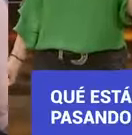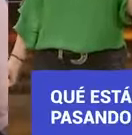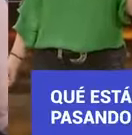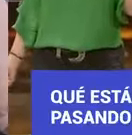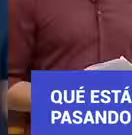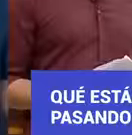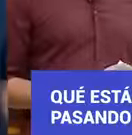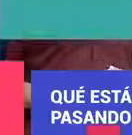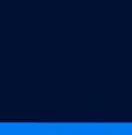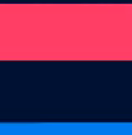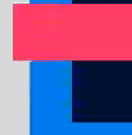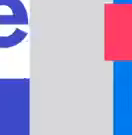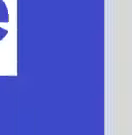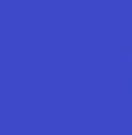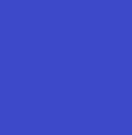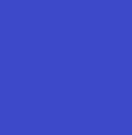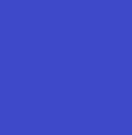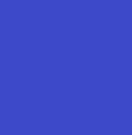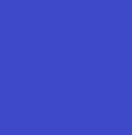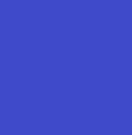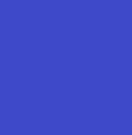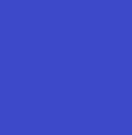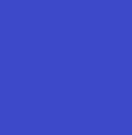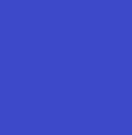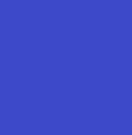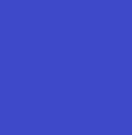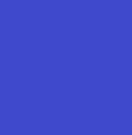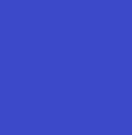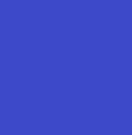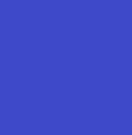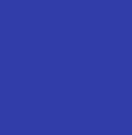pasando? TV Perú, primero mi salud.